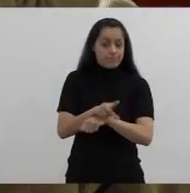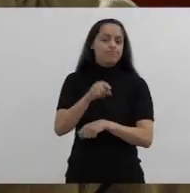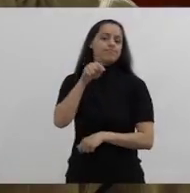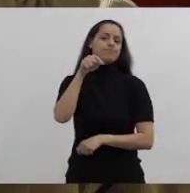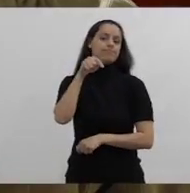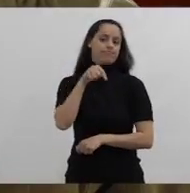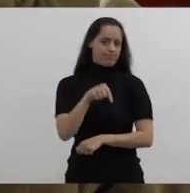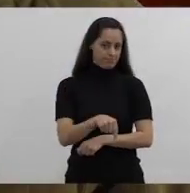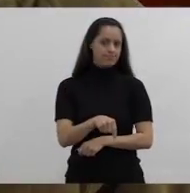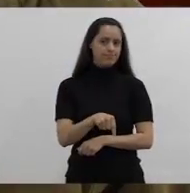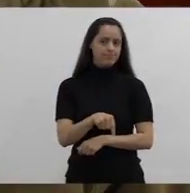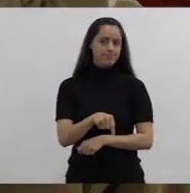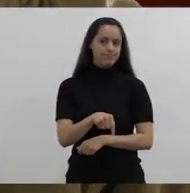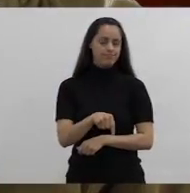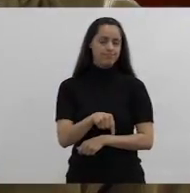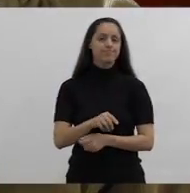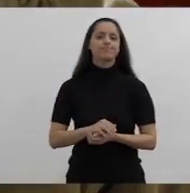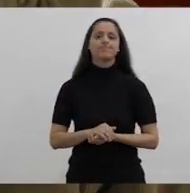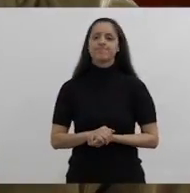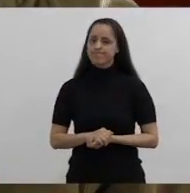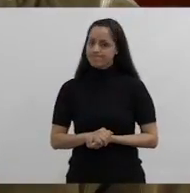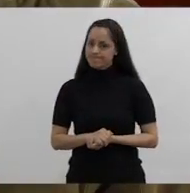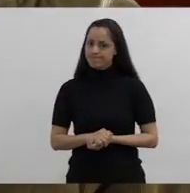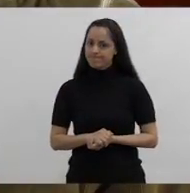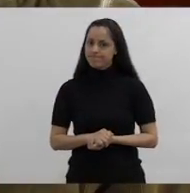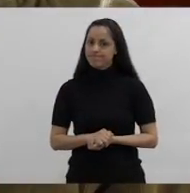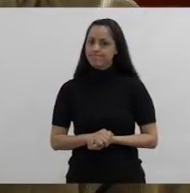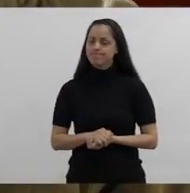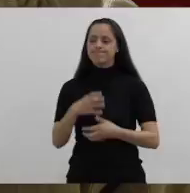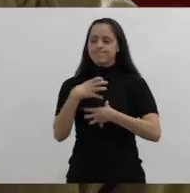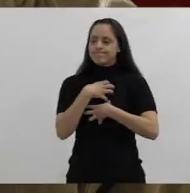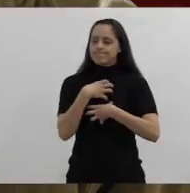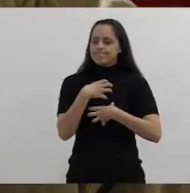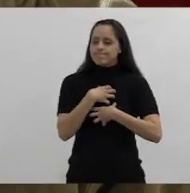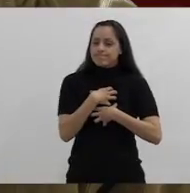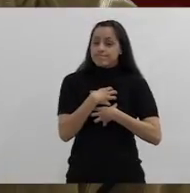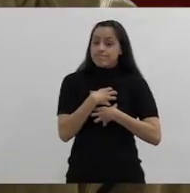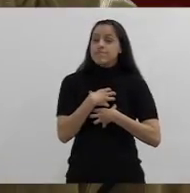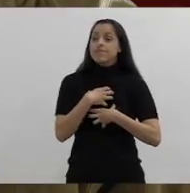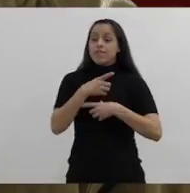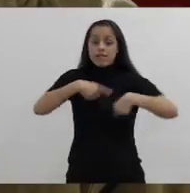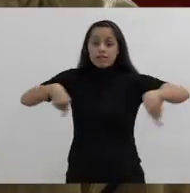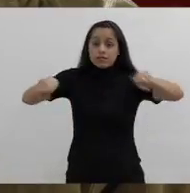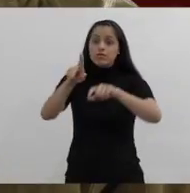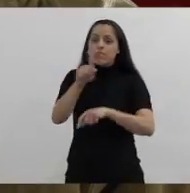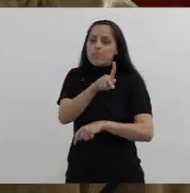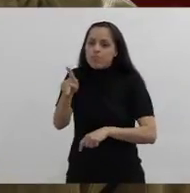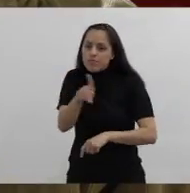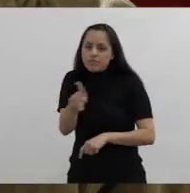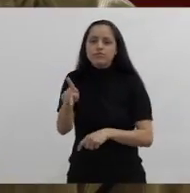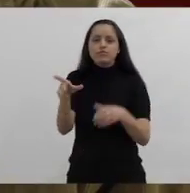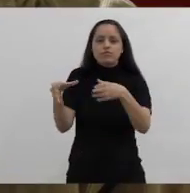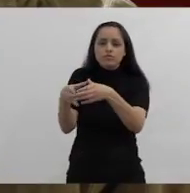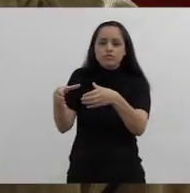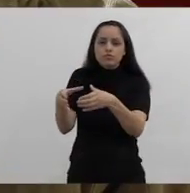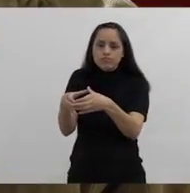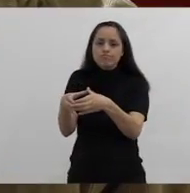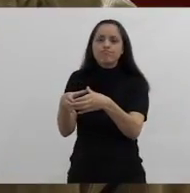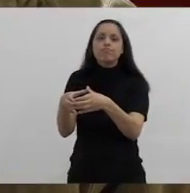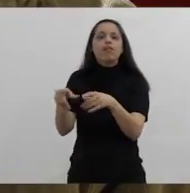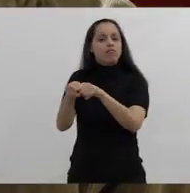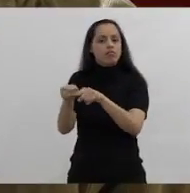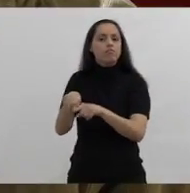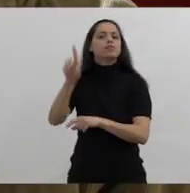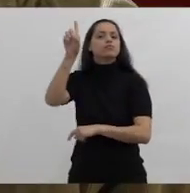que llegamos nosotros acá, se tomó el cuerpo docente,